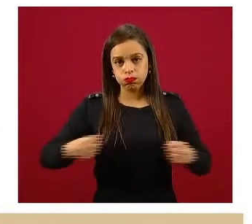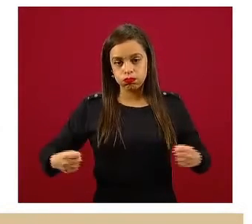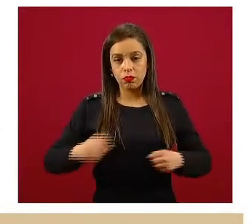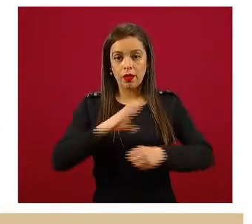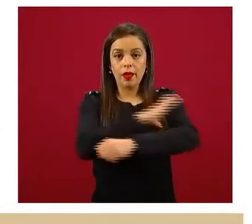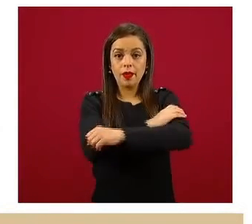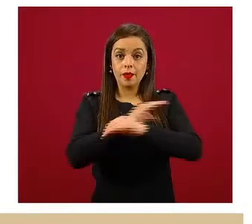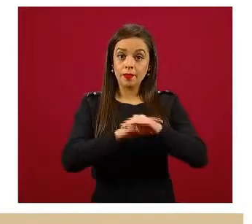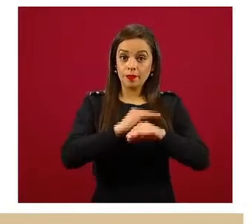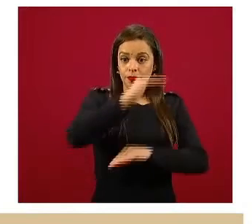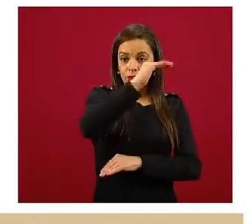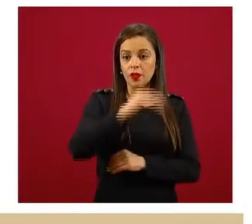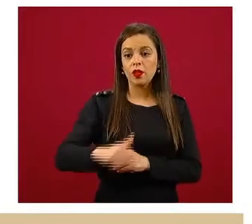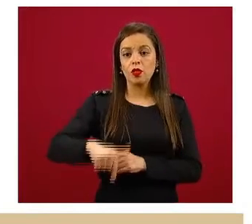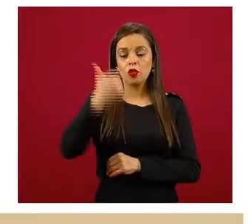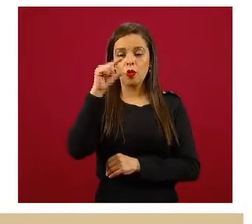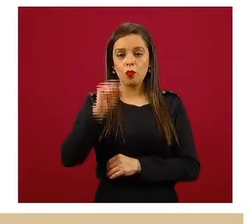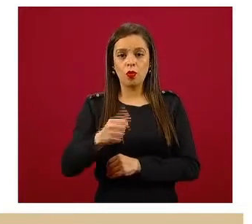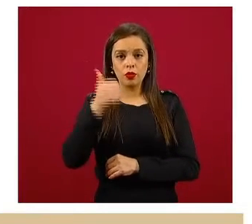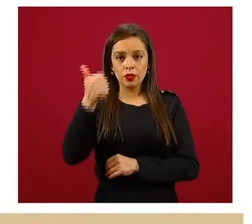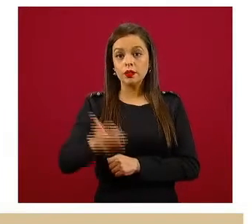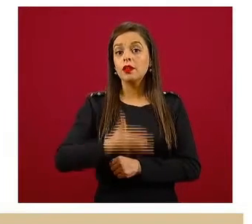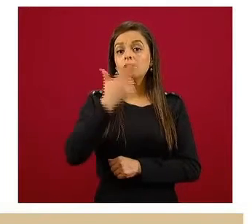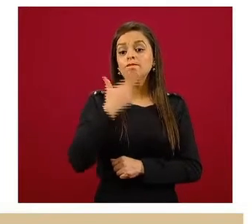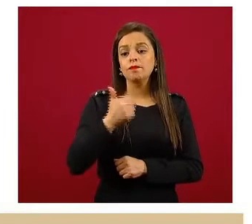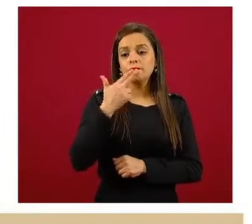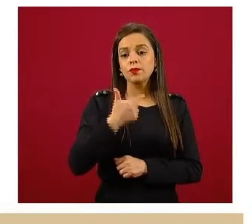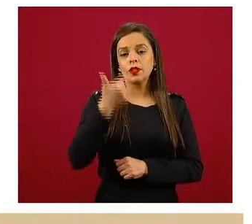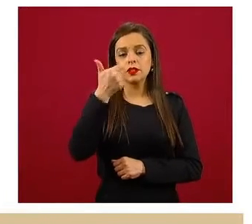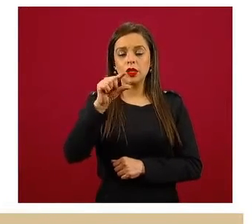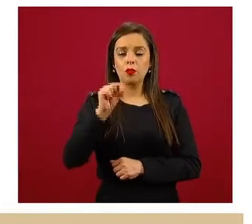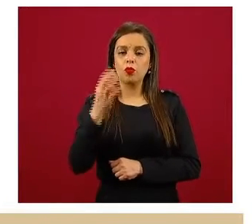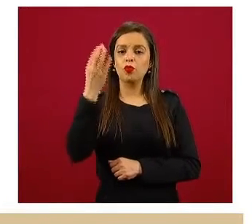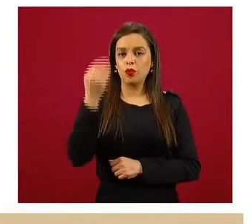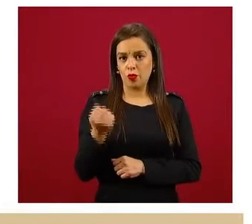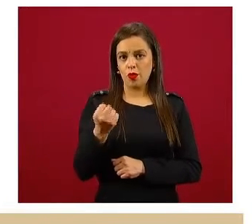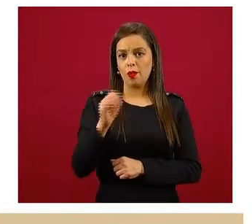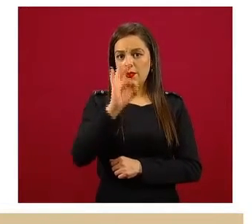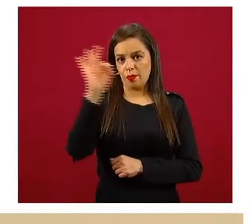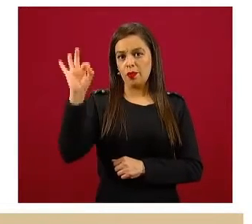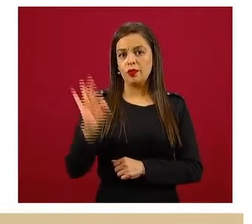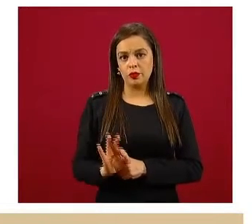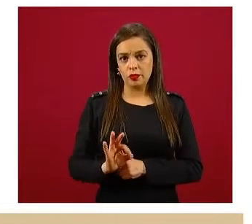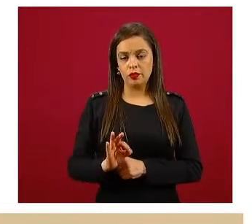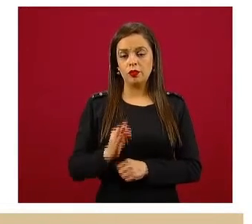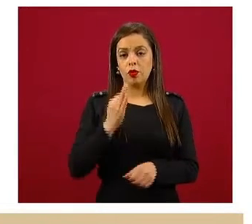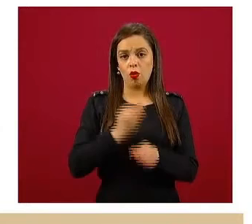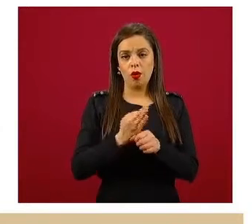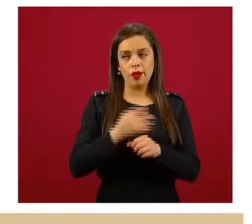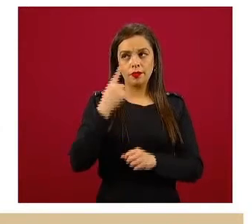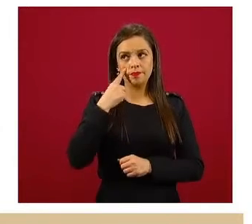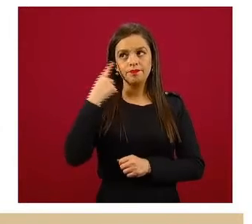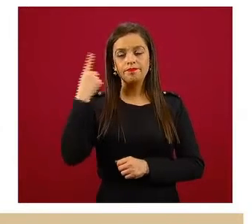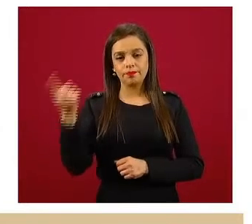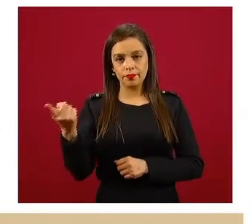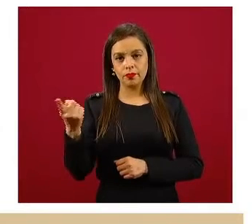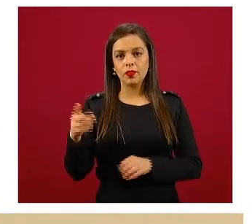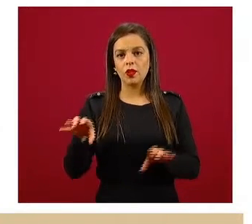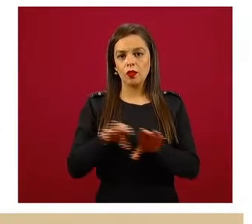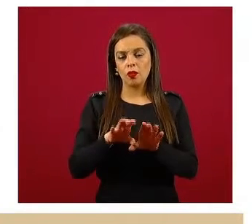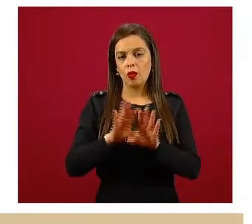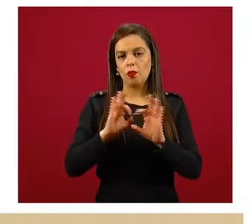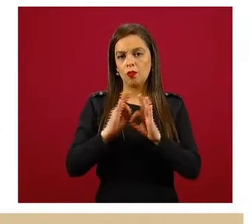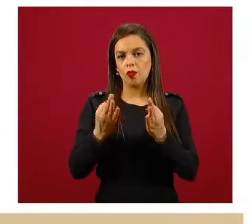a un 12.6% y la diabetes a un 7.9%. Ahorita vamos a ver cuál fue la proporción en las personas que lamentablemente